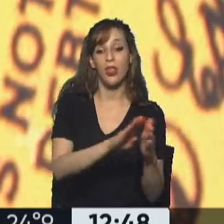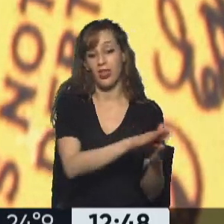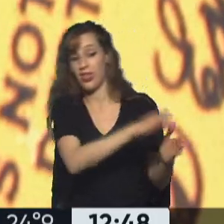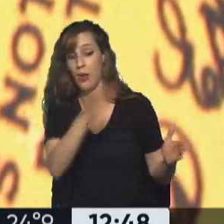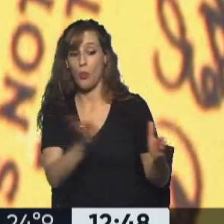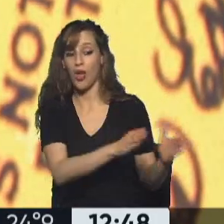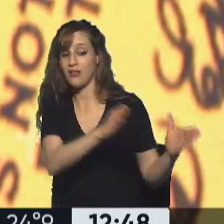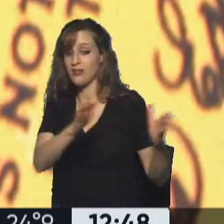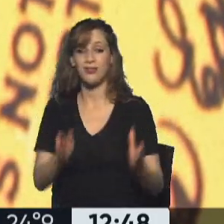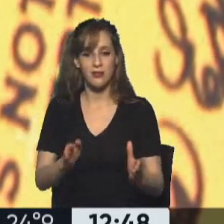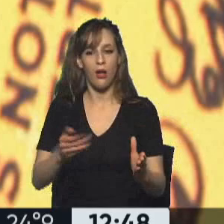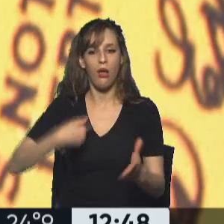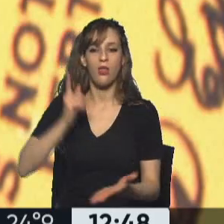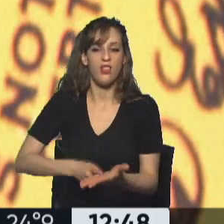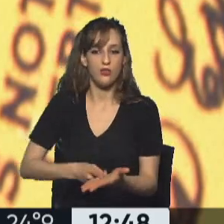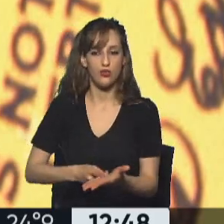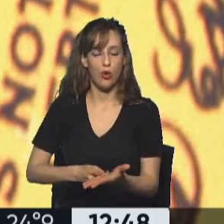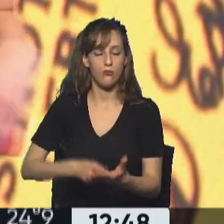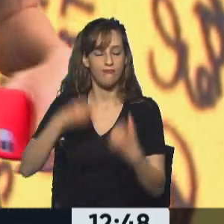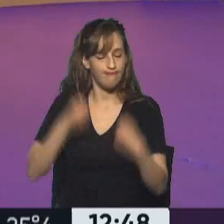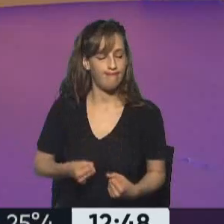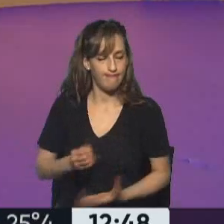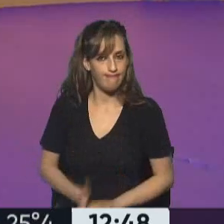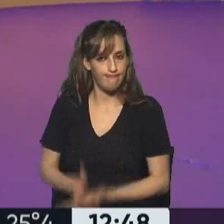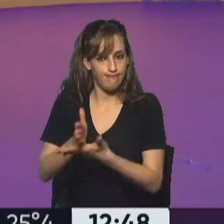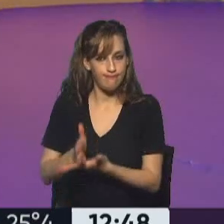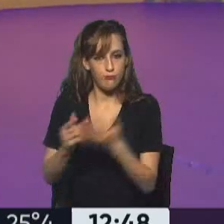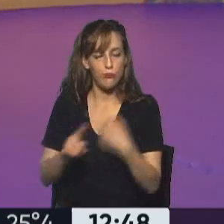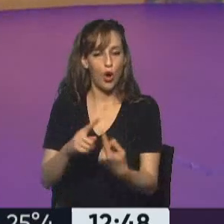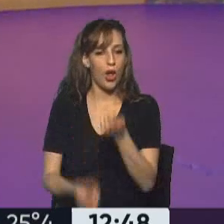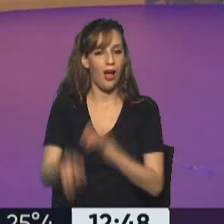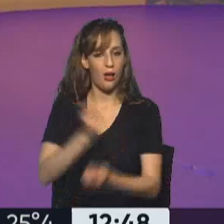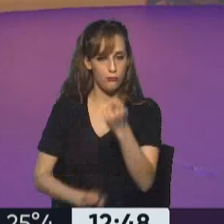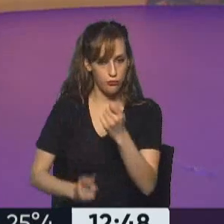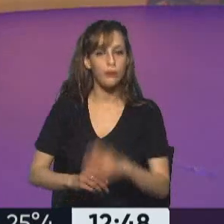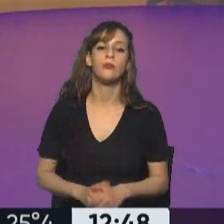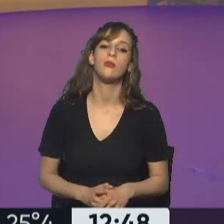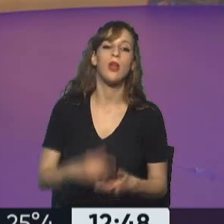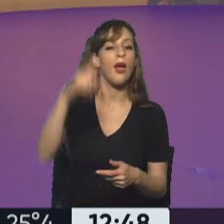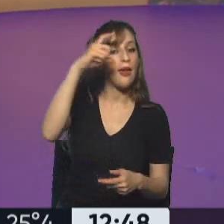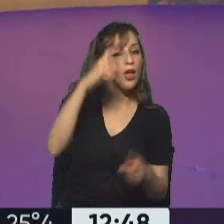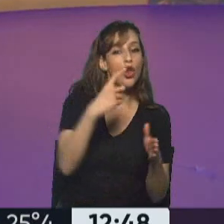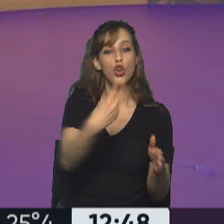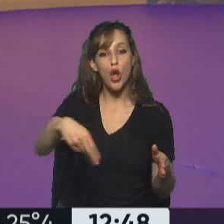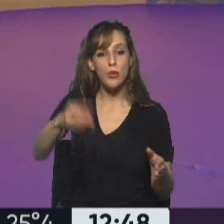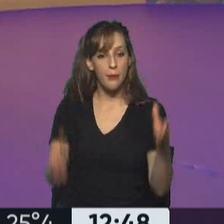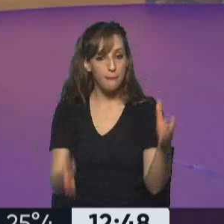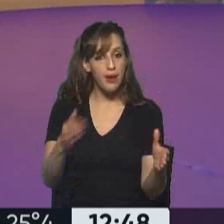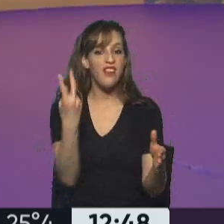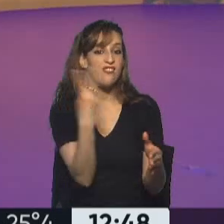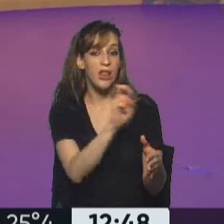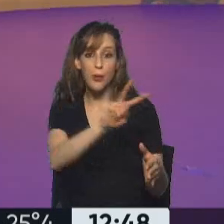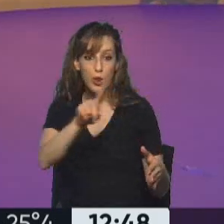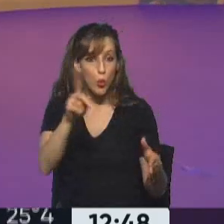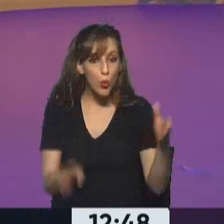decisiones de administración cambiaria mucho más firmes y en enero noviembre del 2021 6 mil 393 millones de lares se compraron por ende